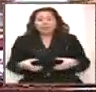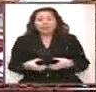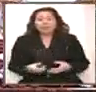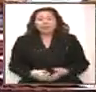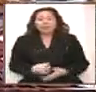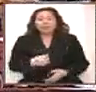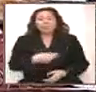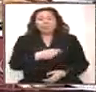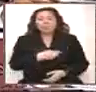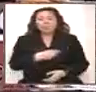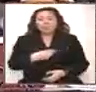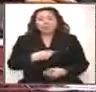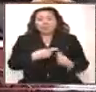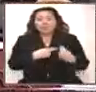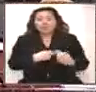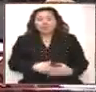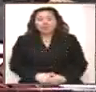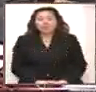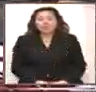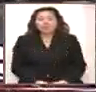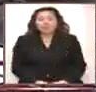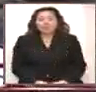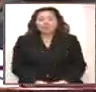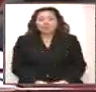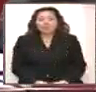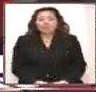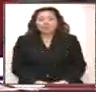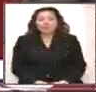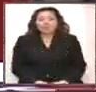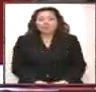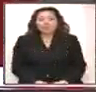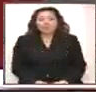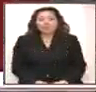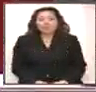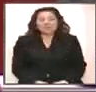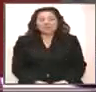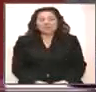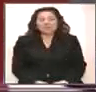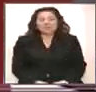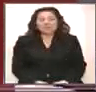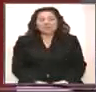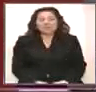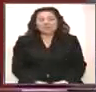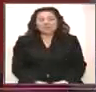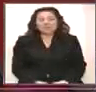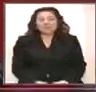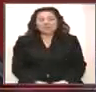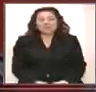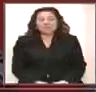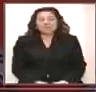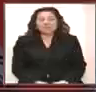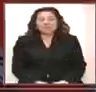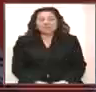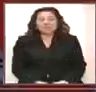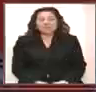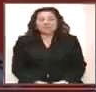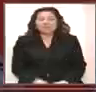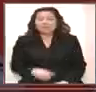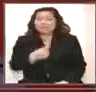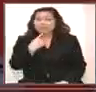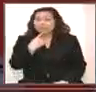como del Ministerio a mi cargo. Se trata en esta oportunidad de hacer